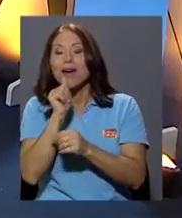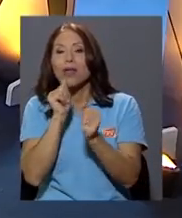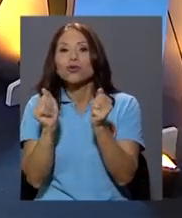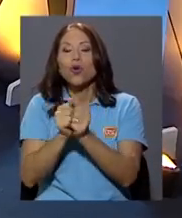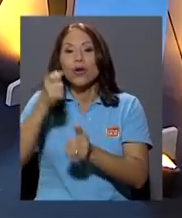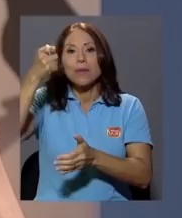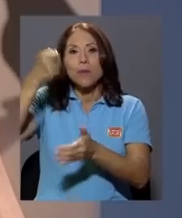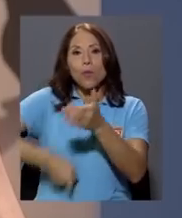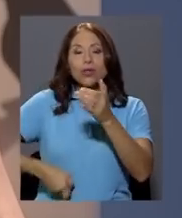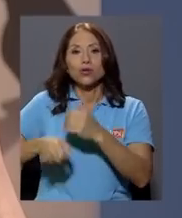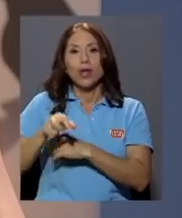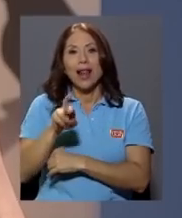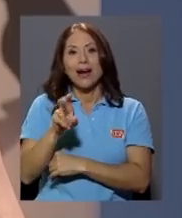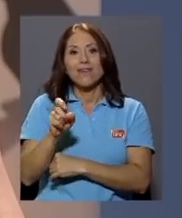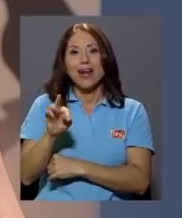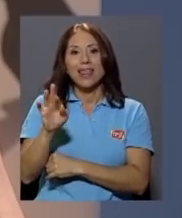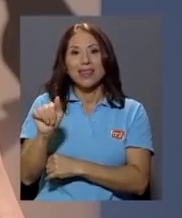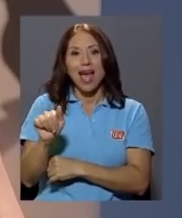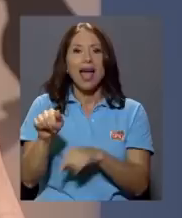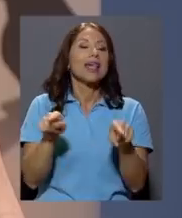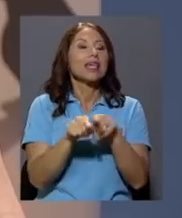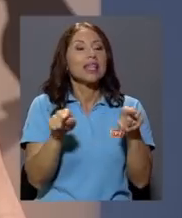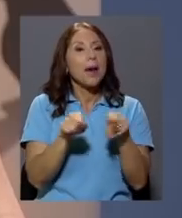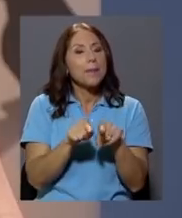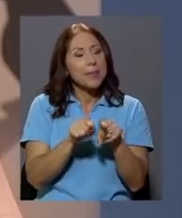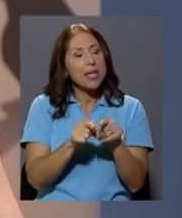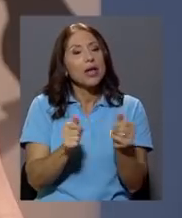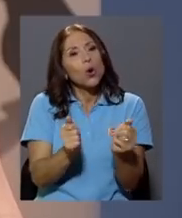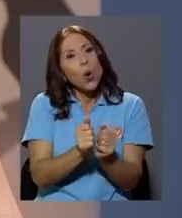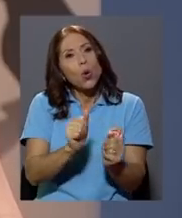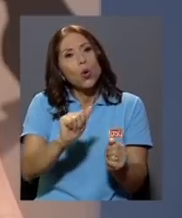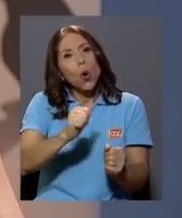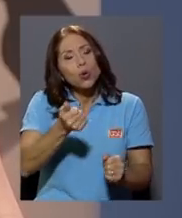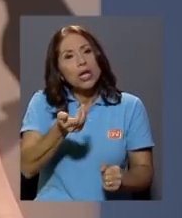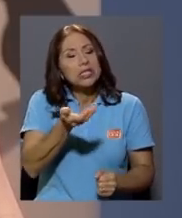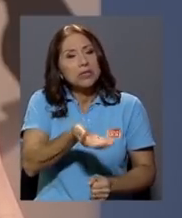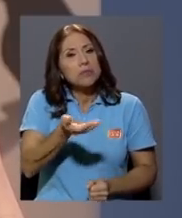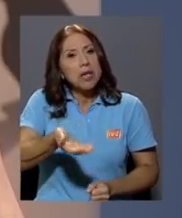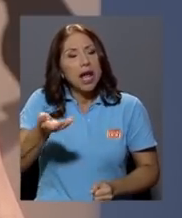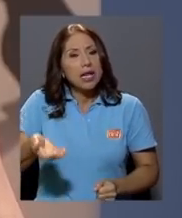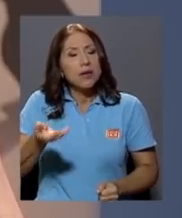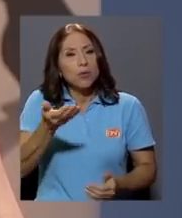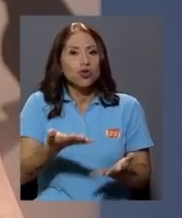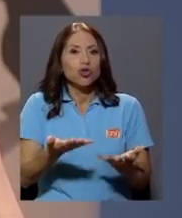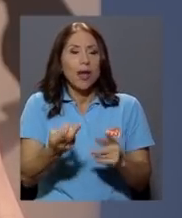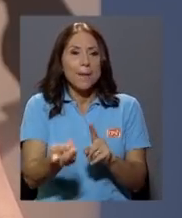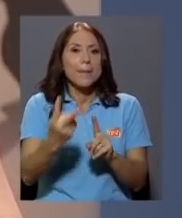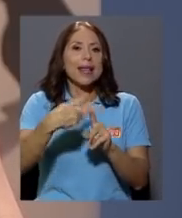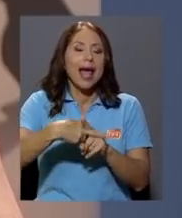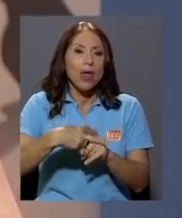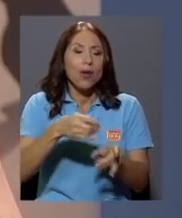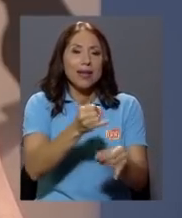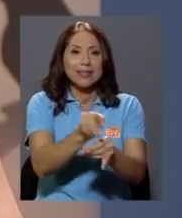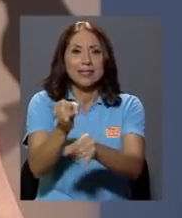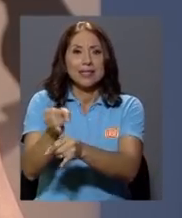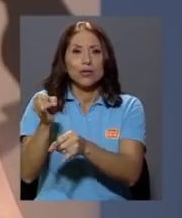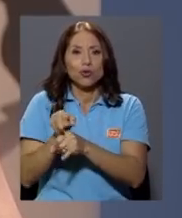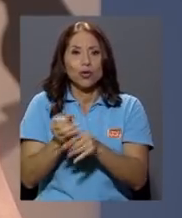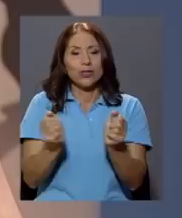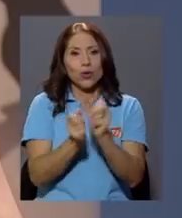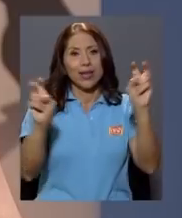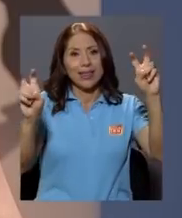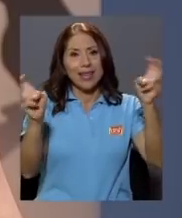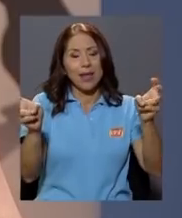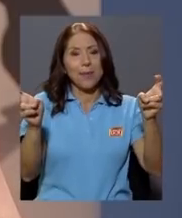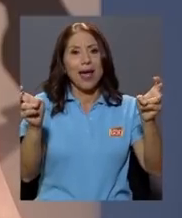la renta, y seguiremos también con otros mecanismos que ya son propios aplicados a las instituciones con